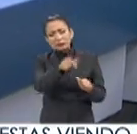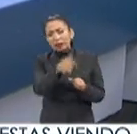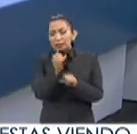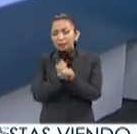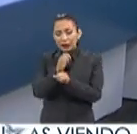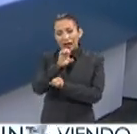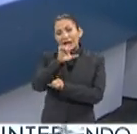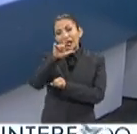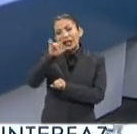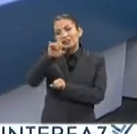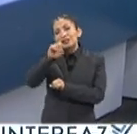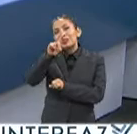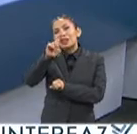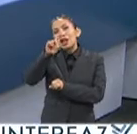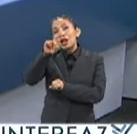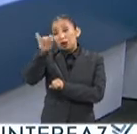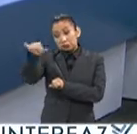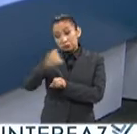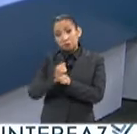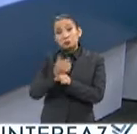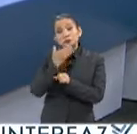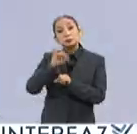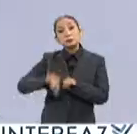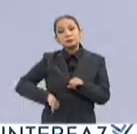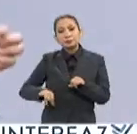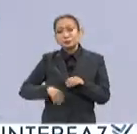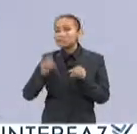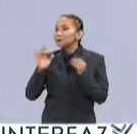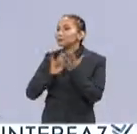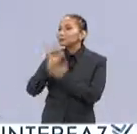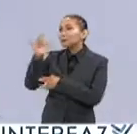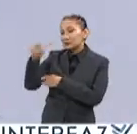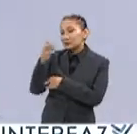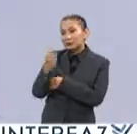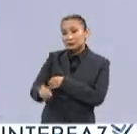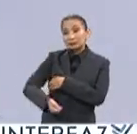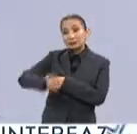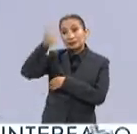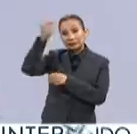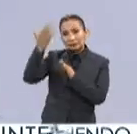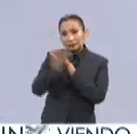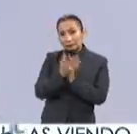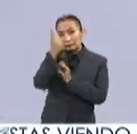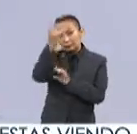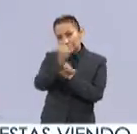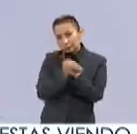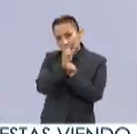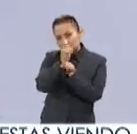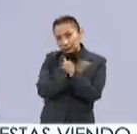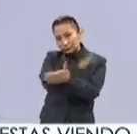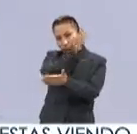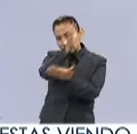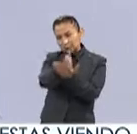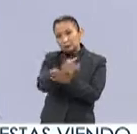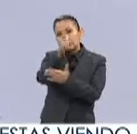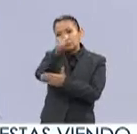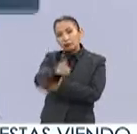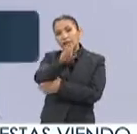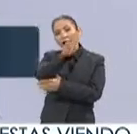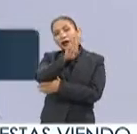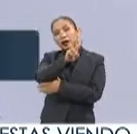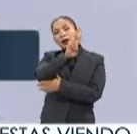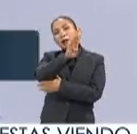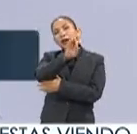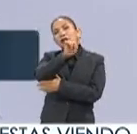de León, y bueno, pues un trabajo interesante. Muchas gracias. Pues esta es la primera parte de un trabajo que fui a hacer a Ventura,